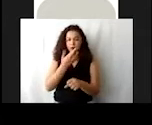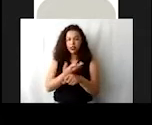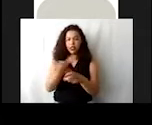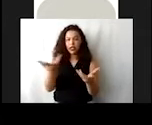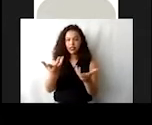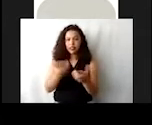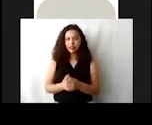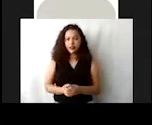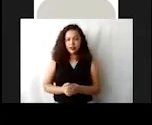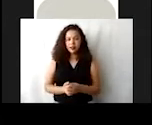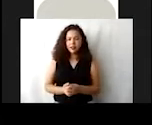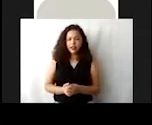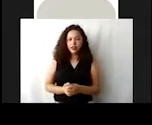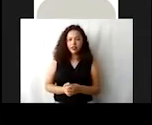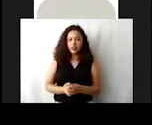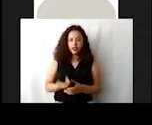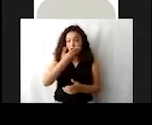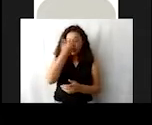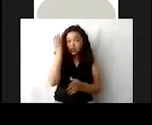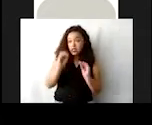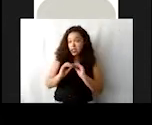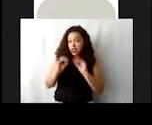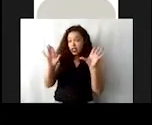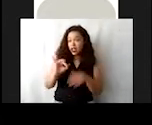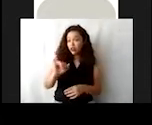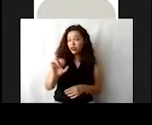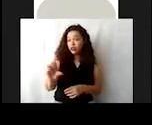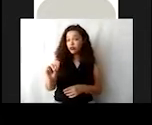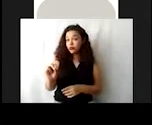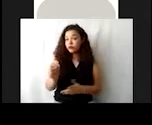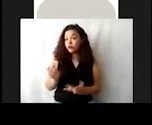si esta parte quede clara.